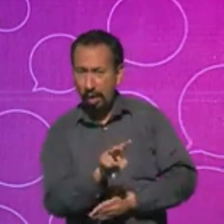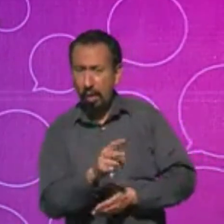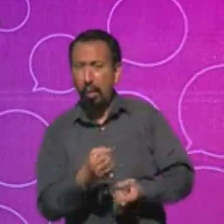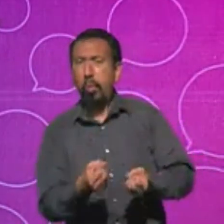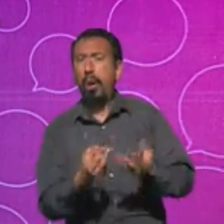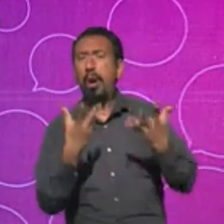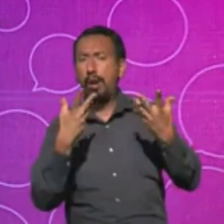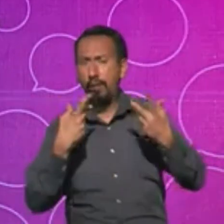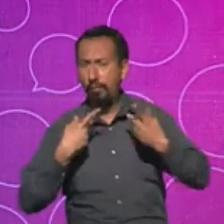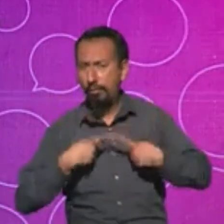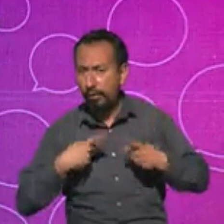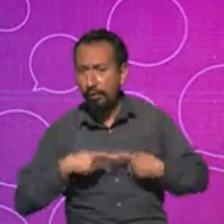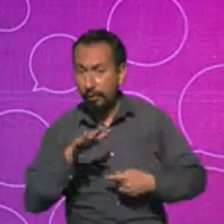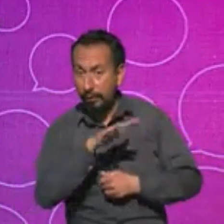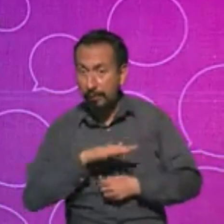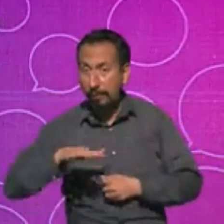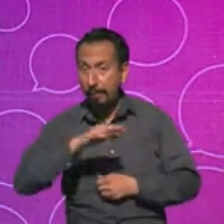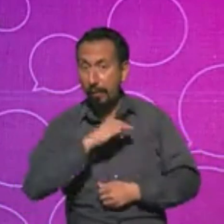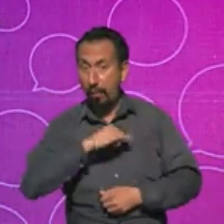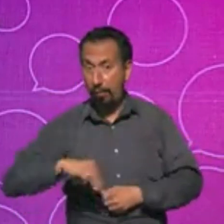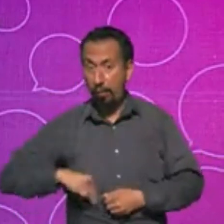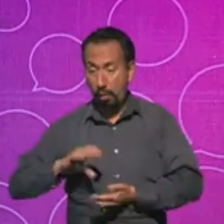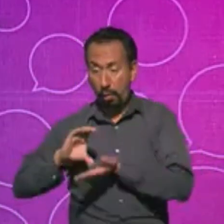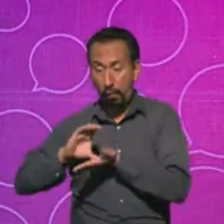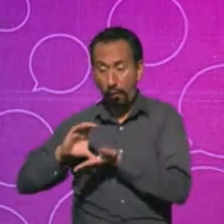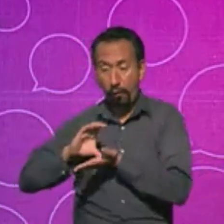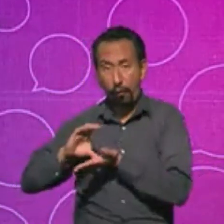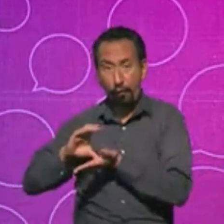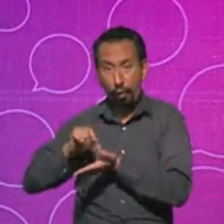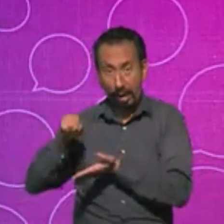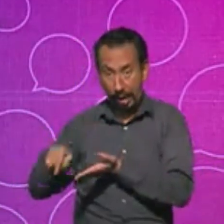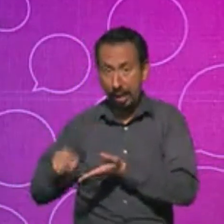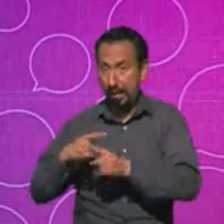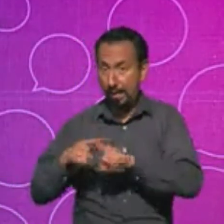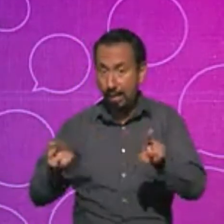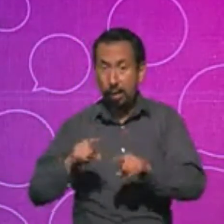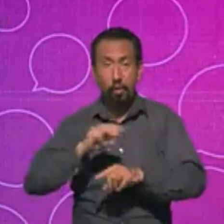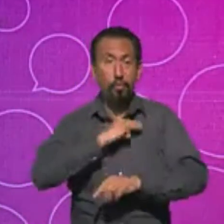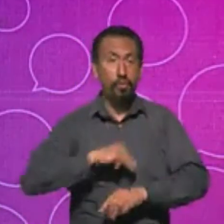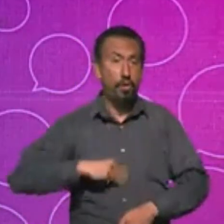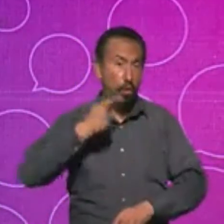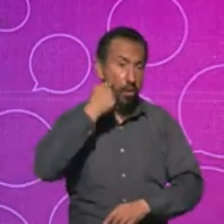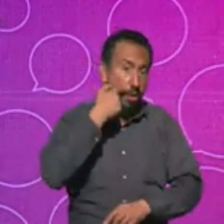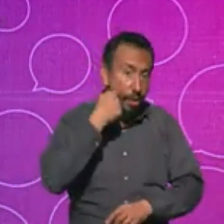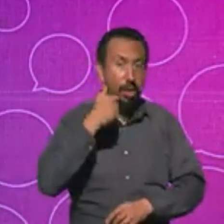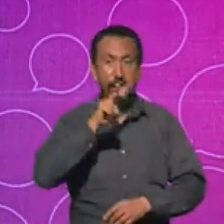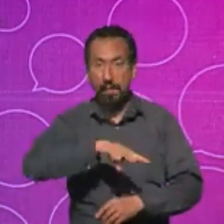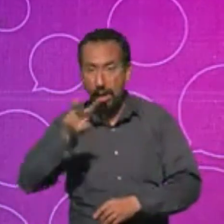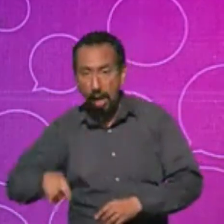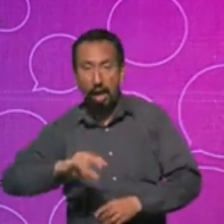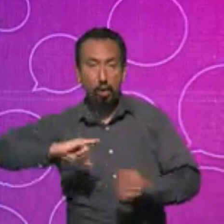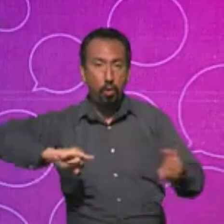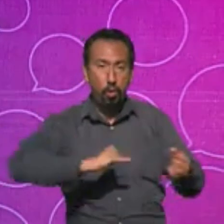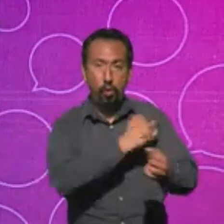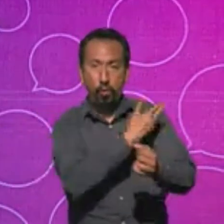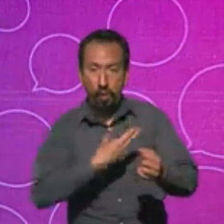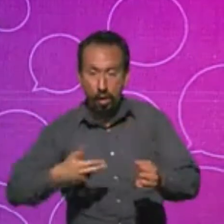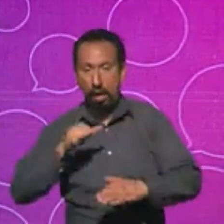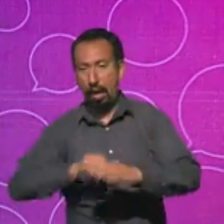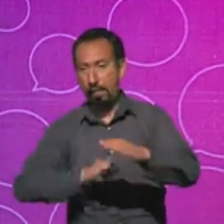la capacidad del municipio de Comonfort o del municipio de Tarimoro o villagran Juventino Rosas los dos